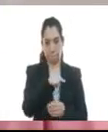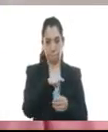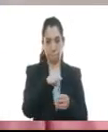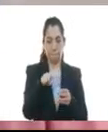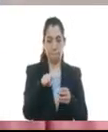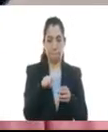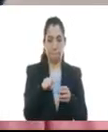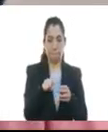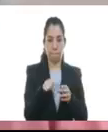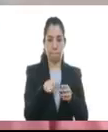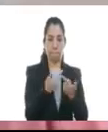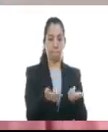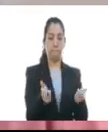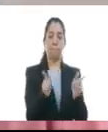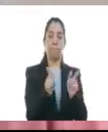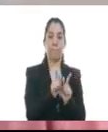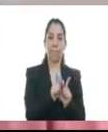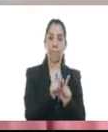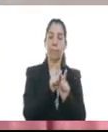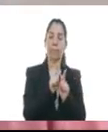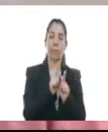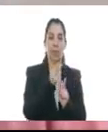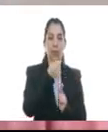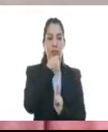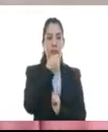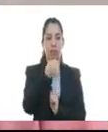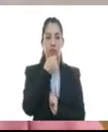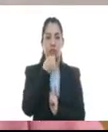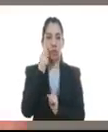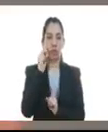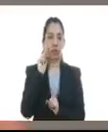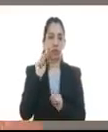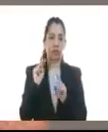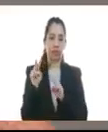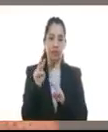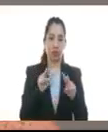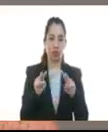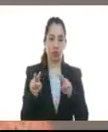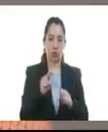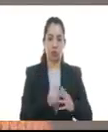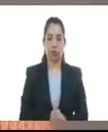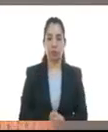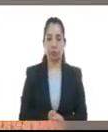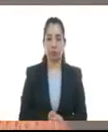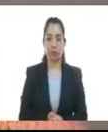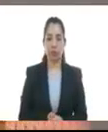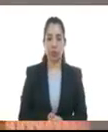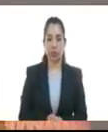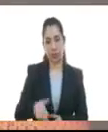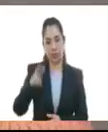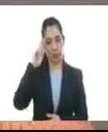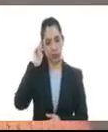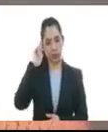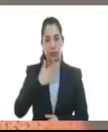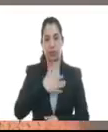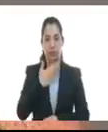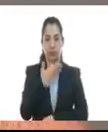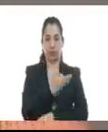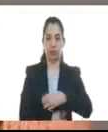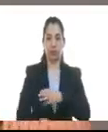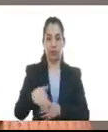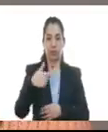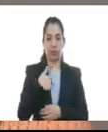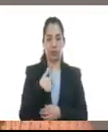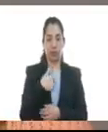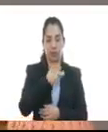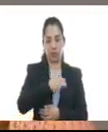visual. Adelante, por favor, Priscila. Hola, buenas tardes. Los saludo desde Hermosillo, Sonora. Aquí apenas son